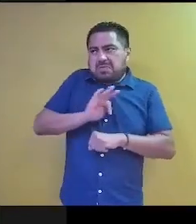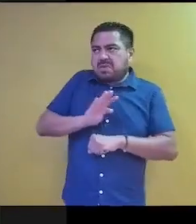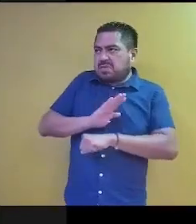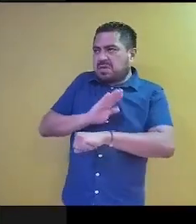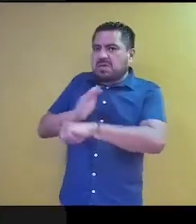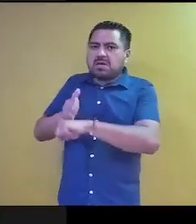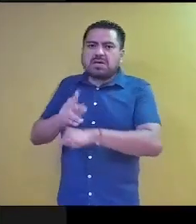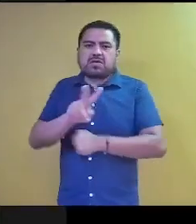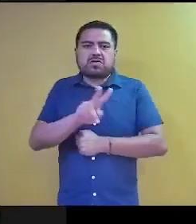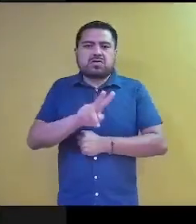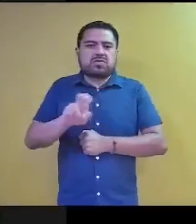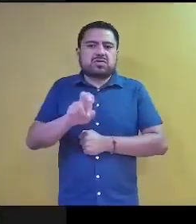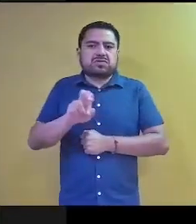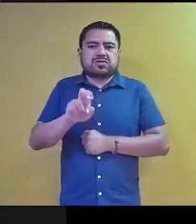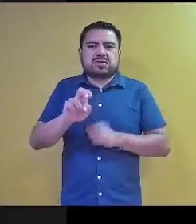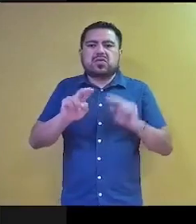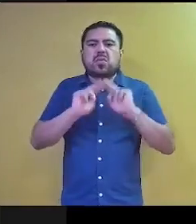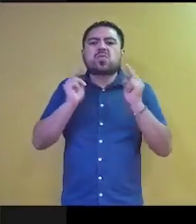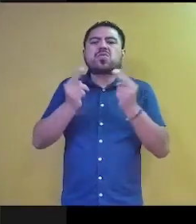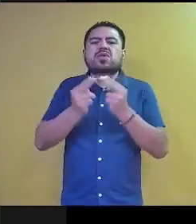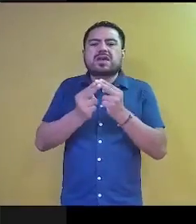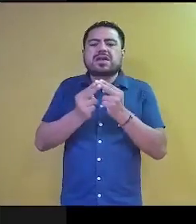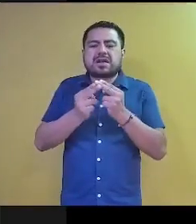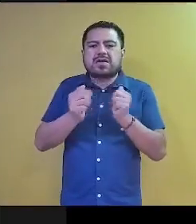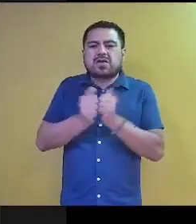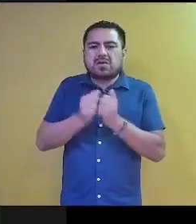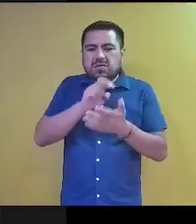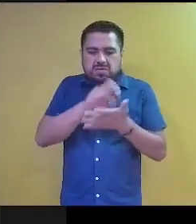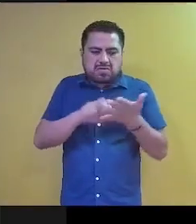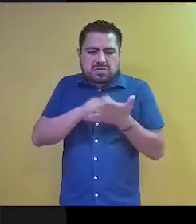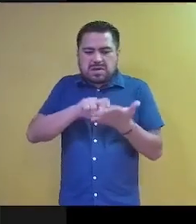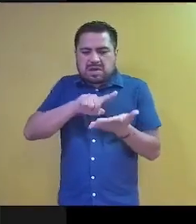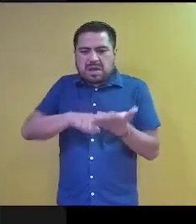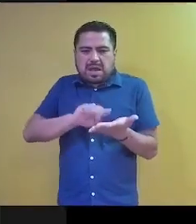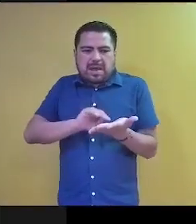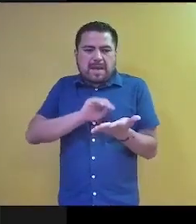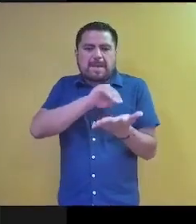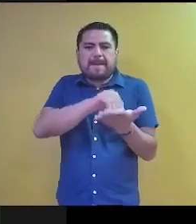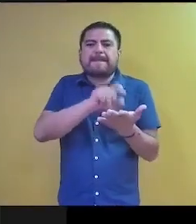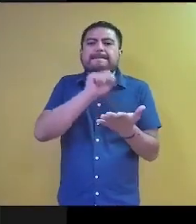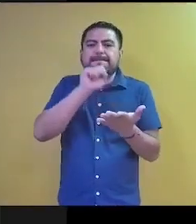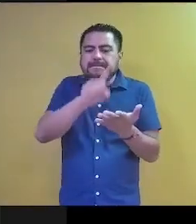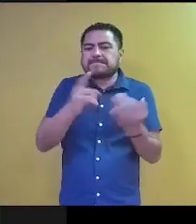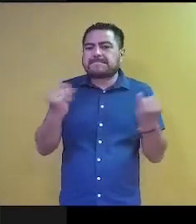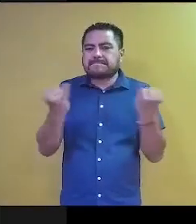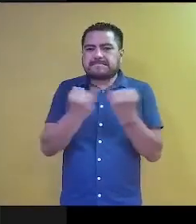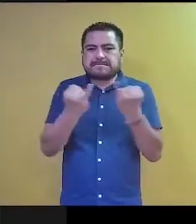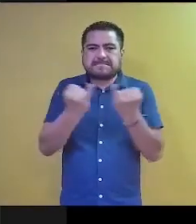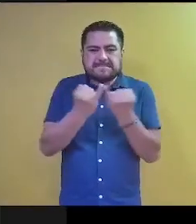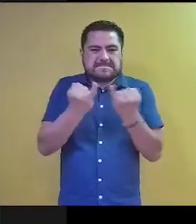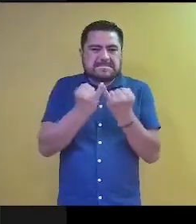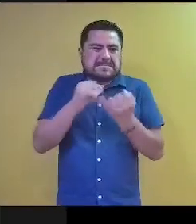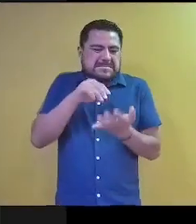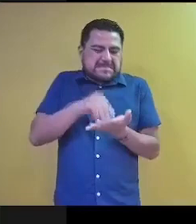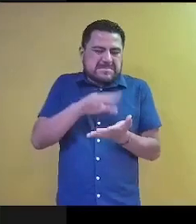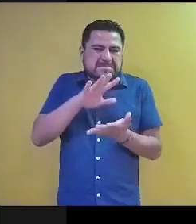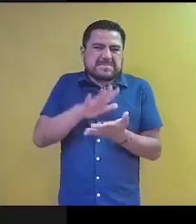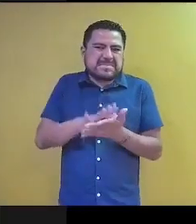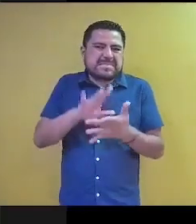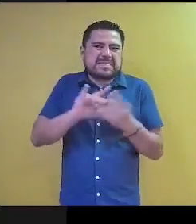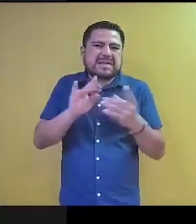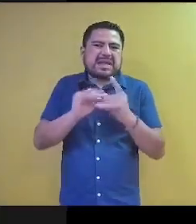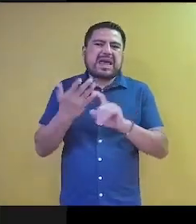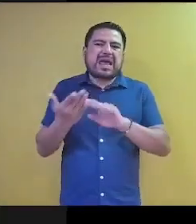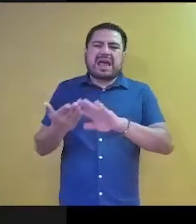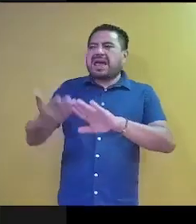con 200 unidades de medida de actualización, con los mismos argumentos y con los elementos que